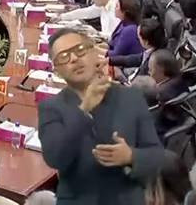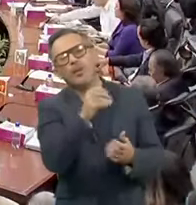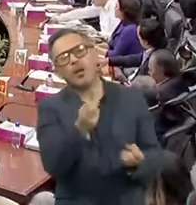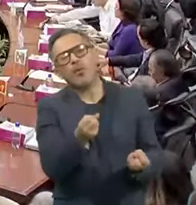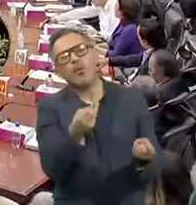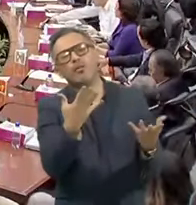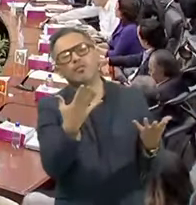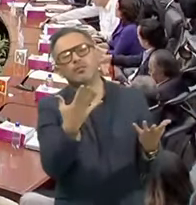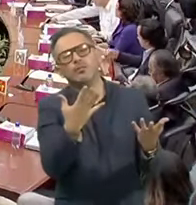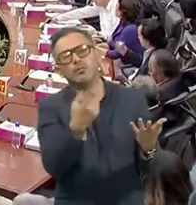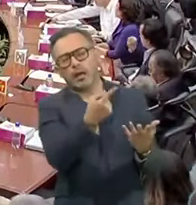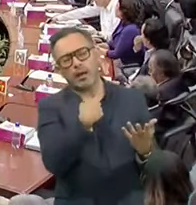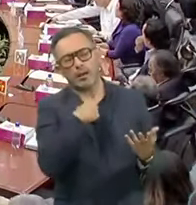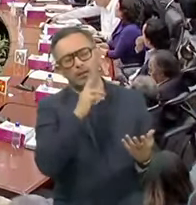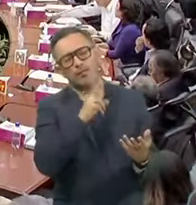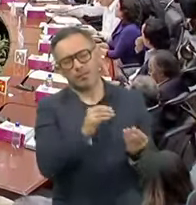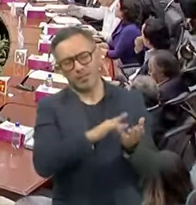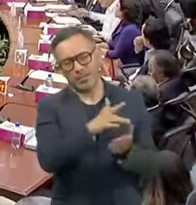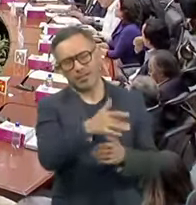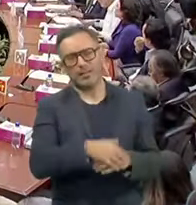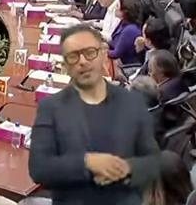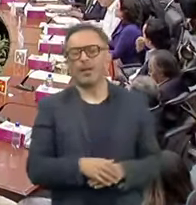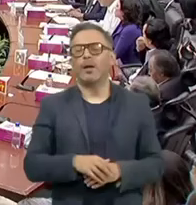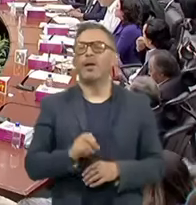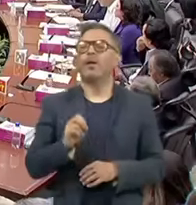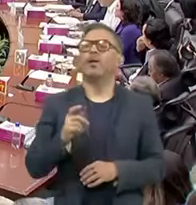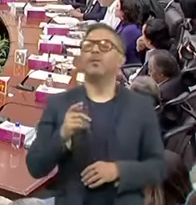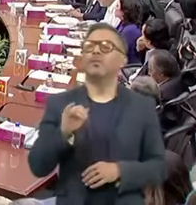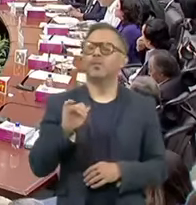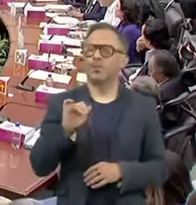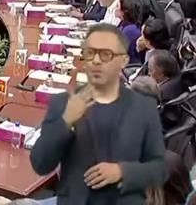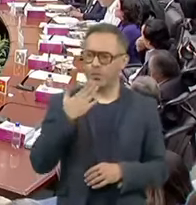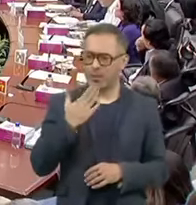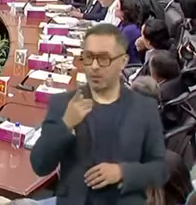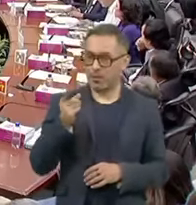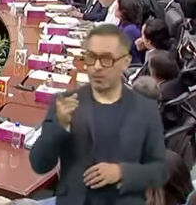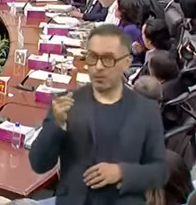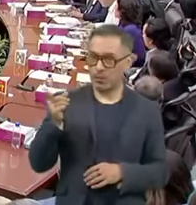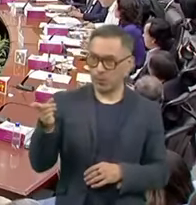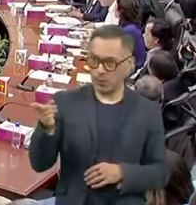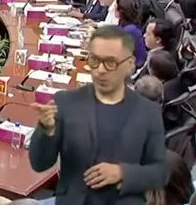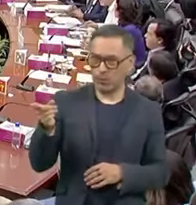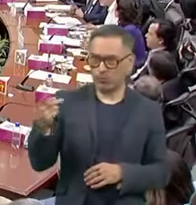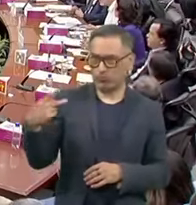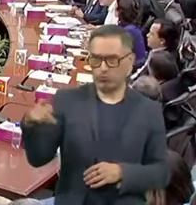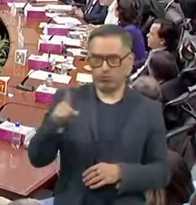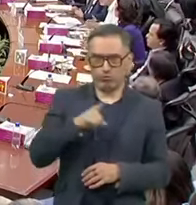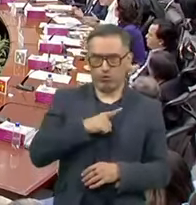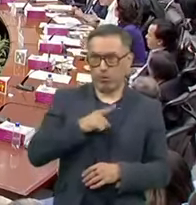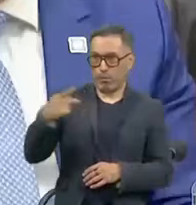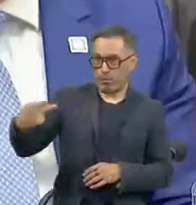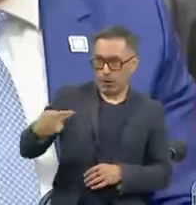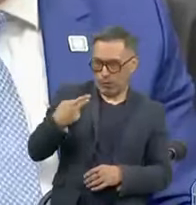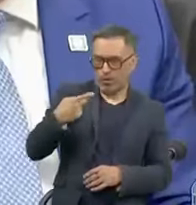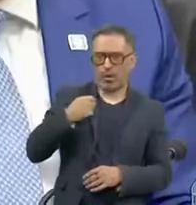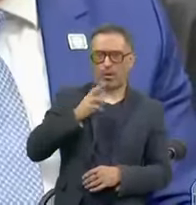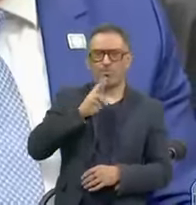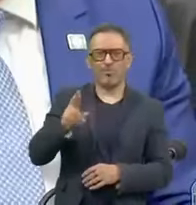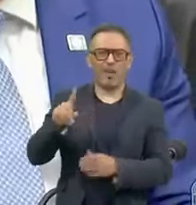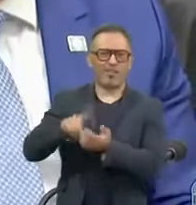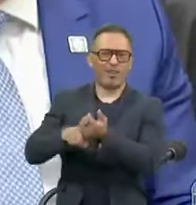de antemano por la respuesta. Muy bien. Como te contestas y te respondes bajo tus premisas